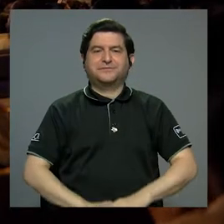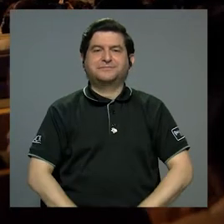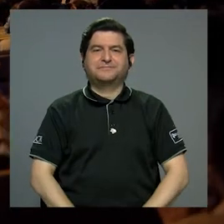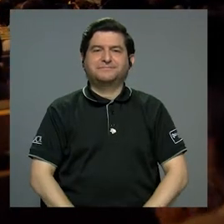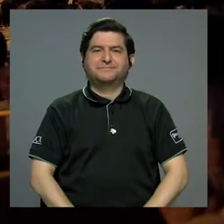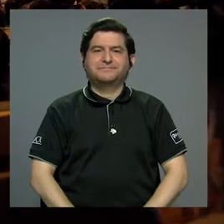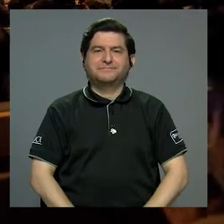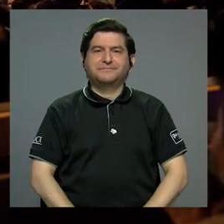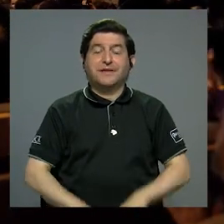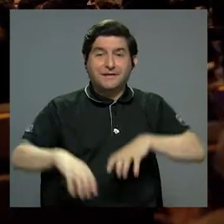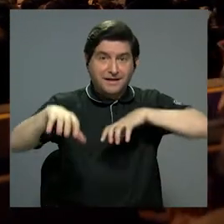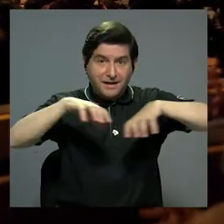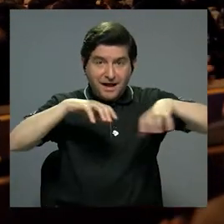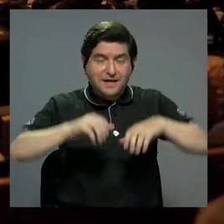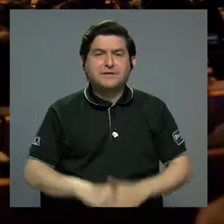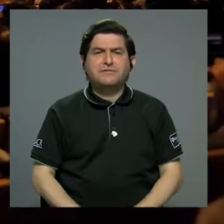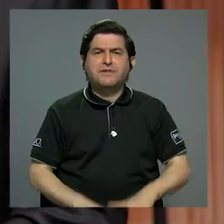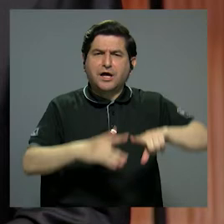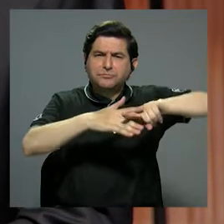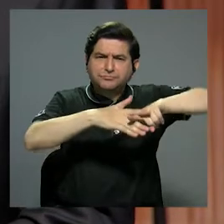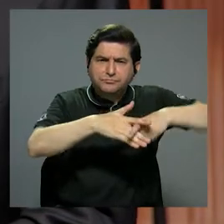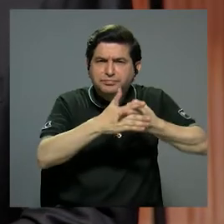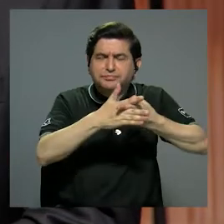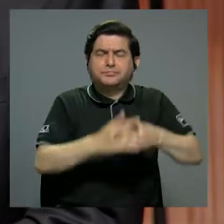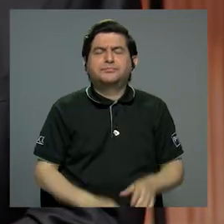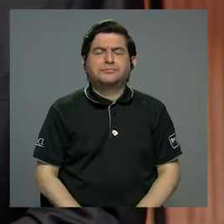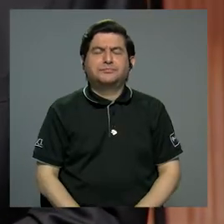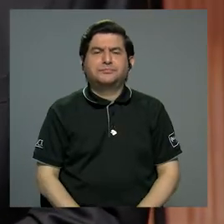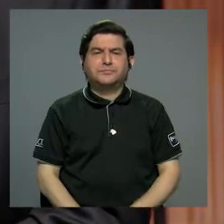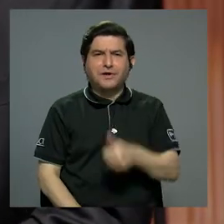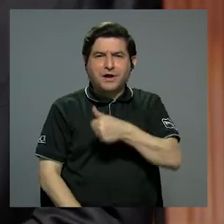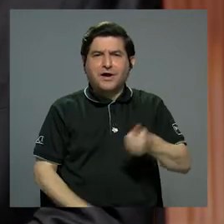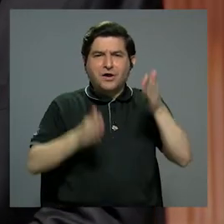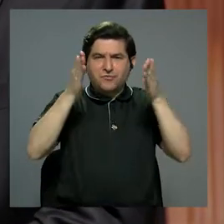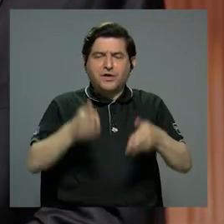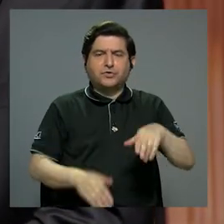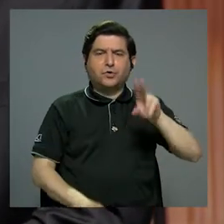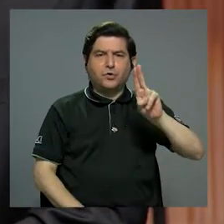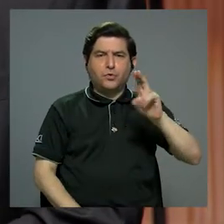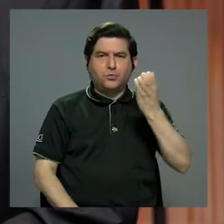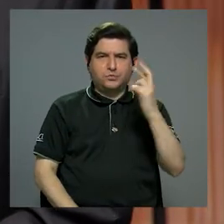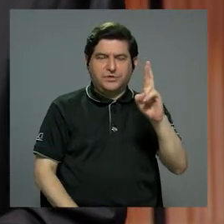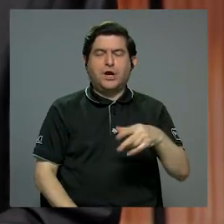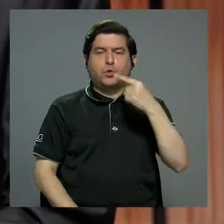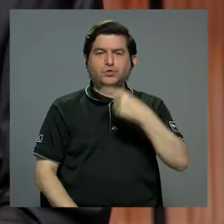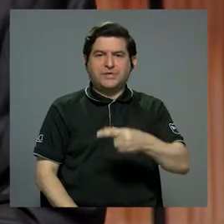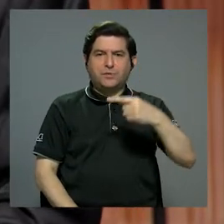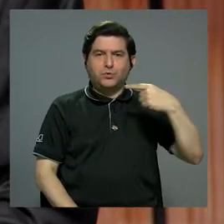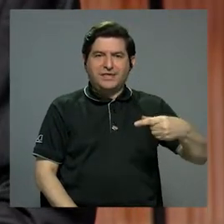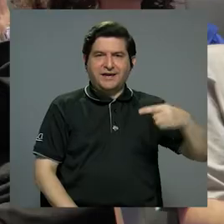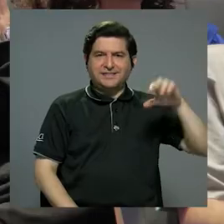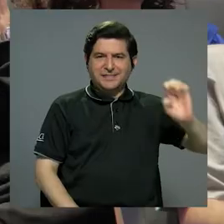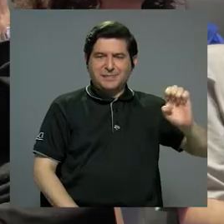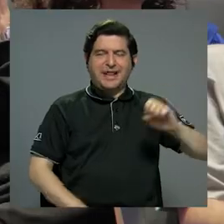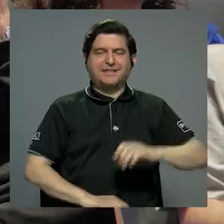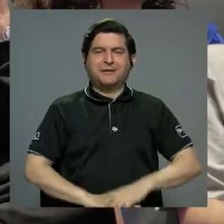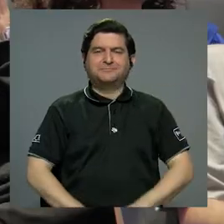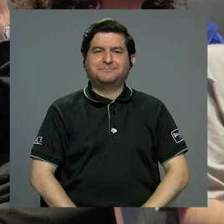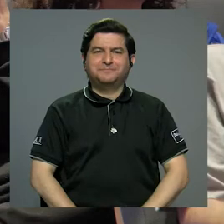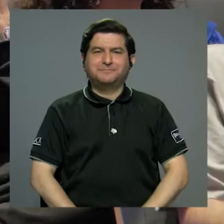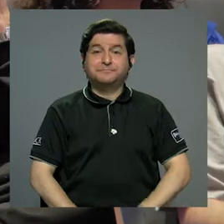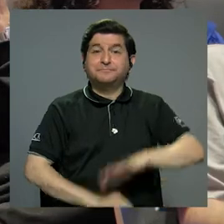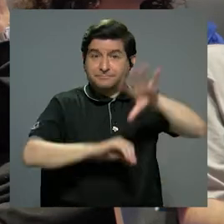Esta actividad será inaugurada por el rector de la Universidad de Costa Rica, Gustavo Gutiérrez Espeleta.